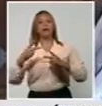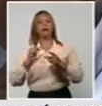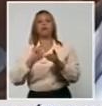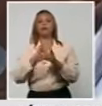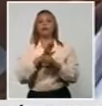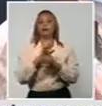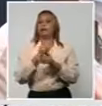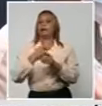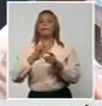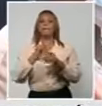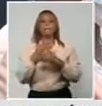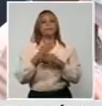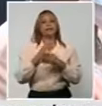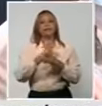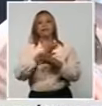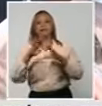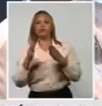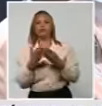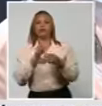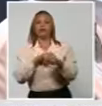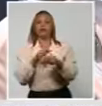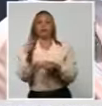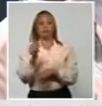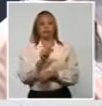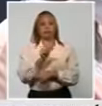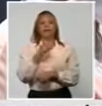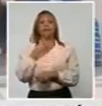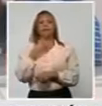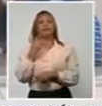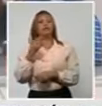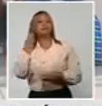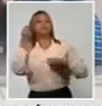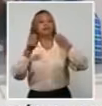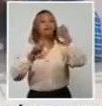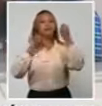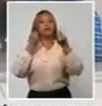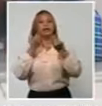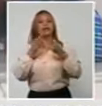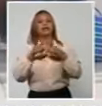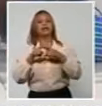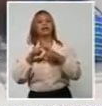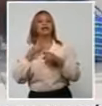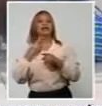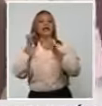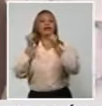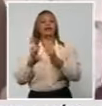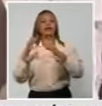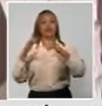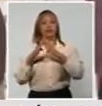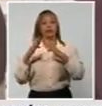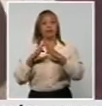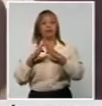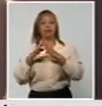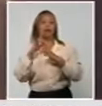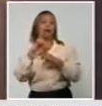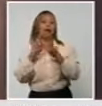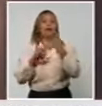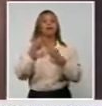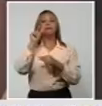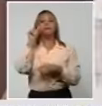tiempo posible. El llamado nos convoca también a pensar en el otro, a quedarnos en casa por quienes no pueden, a entender que mientras